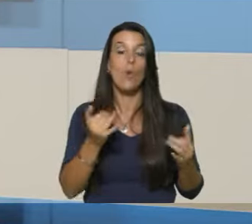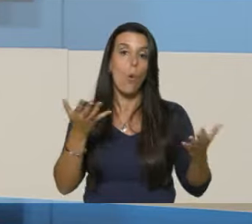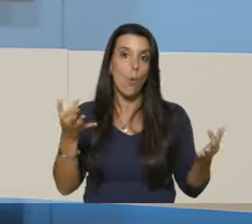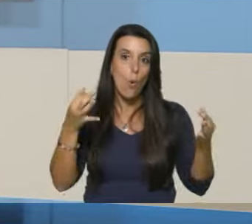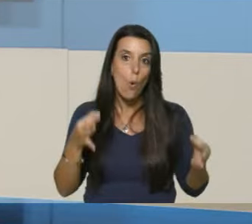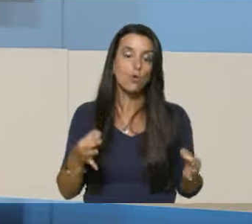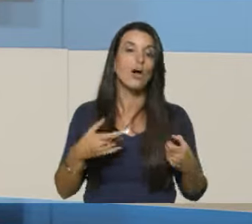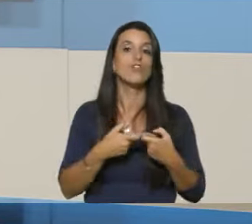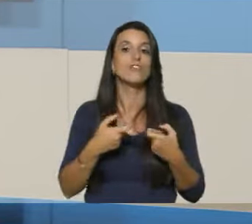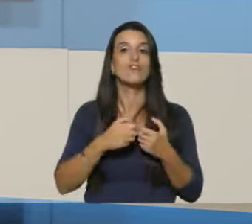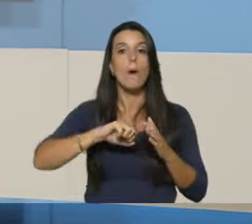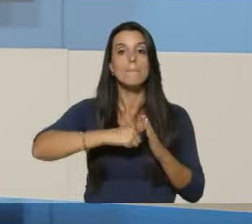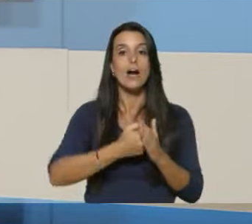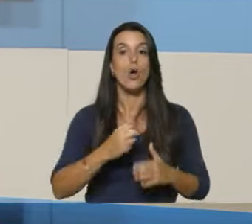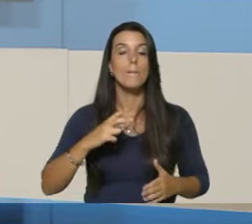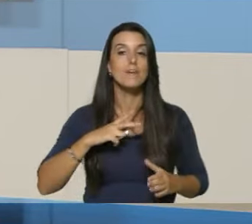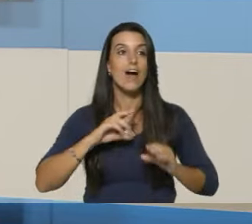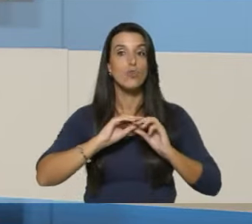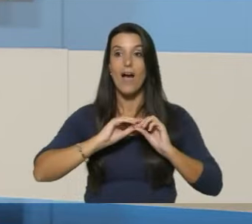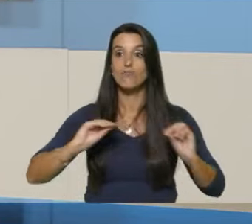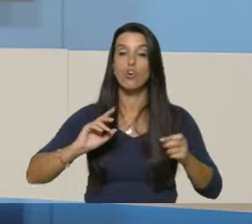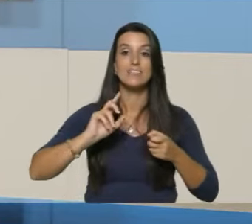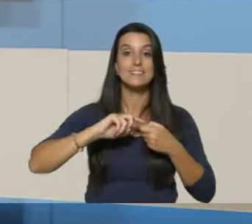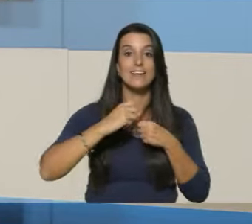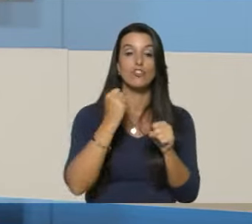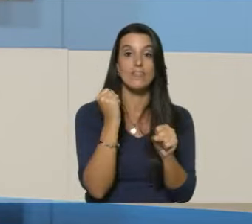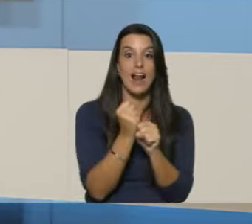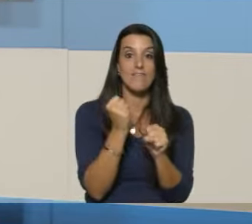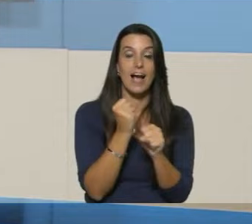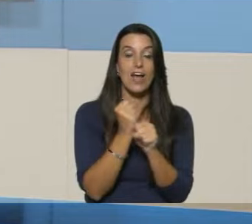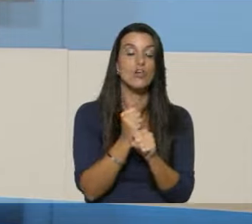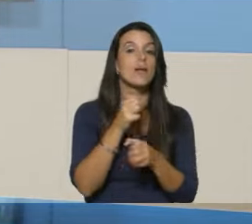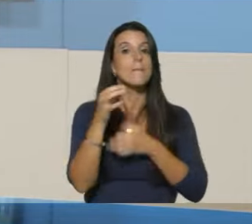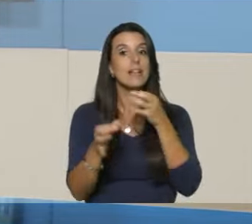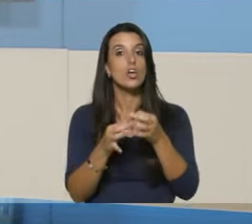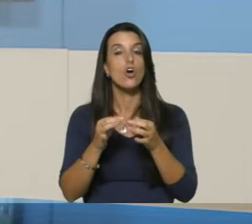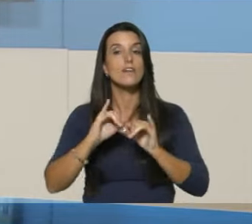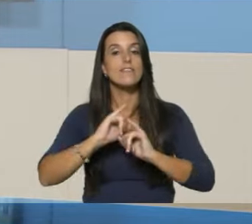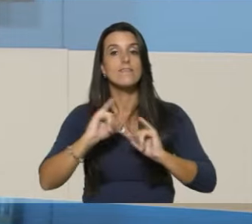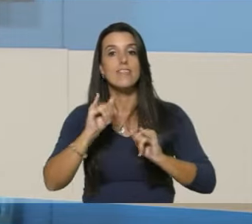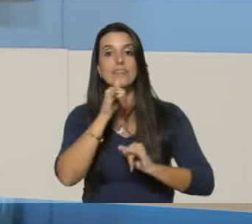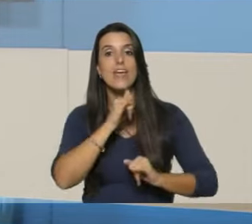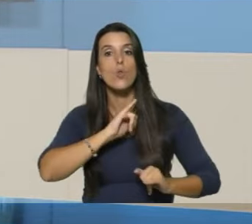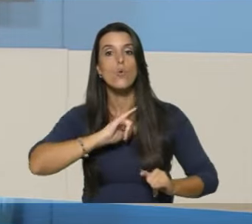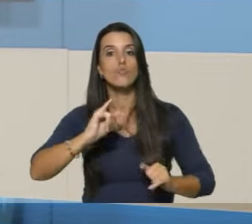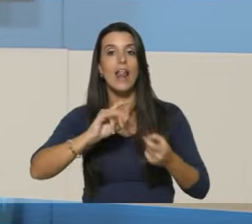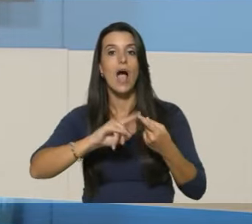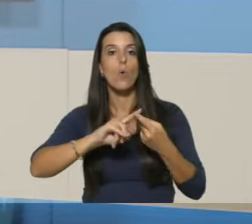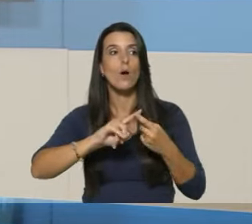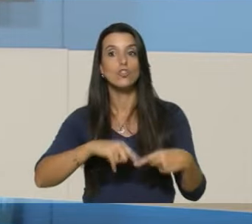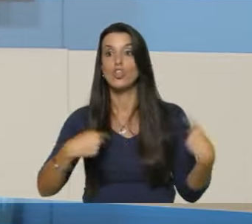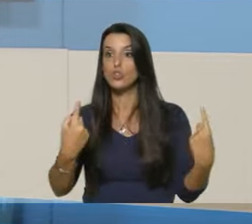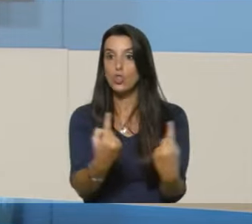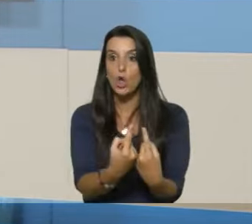justamente la asociación de bancos privados comunicó al Sindicato de trabajadores aebu que resolvió denunciar los convenios colectivos y esto